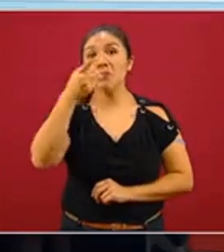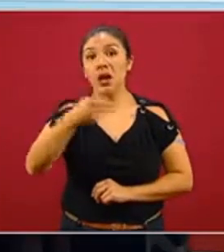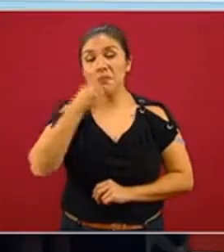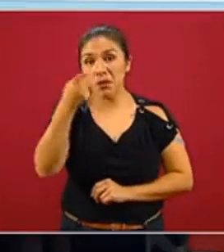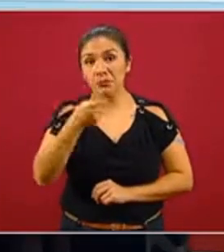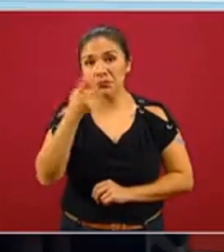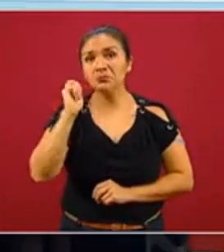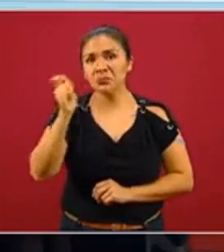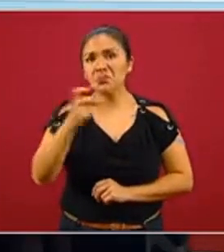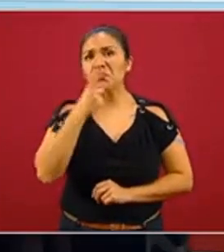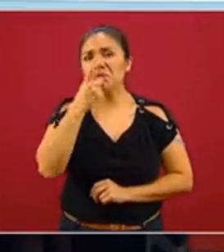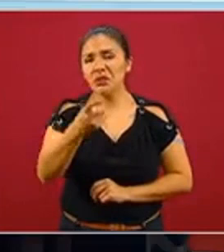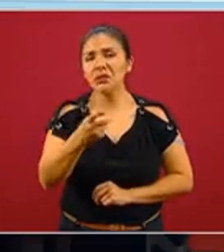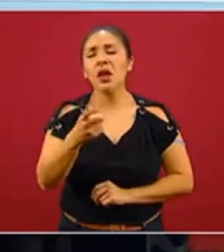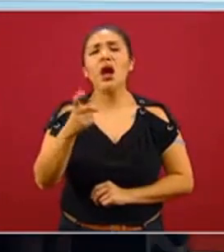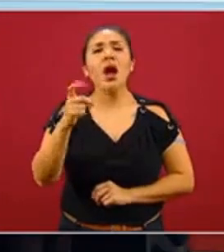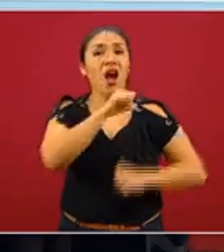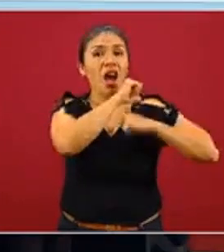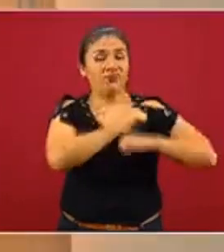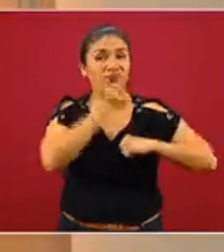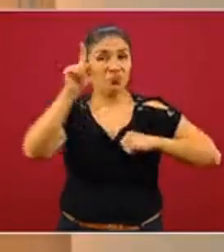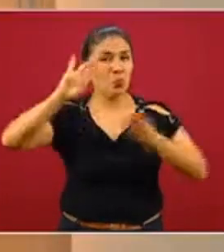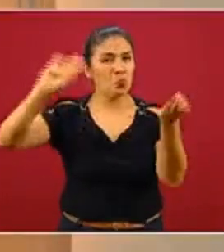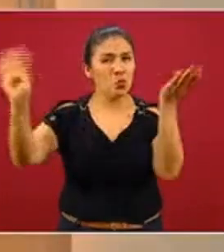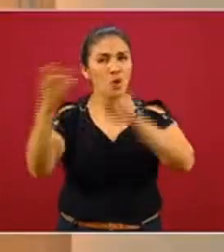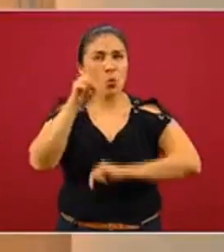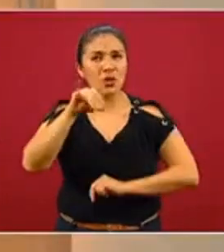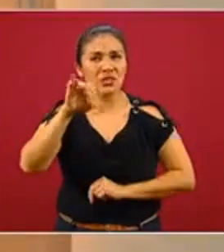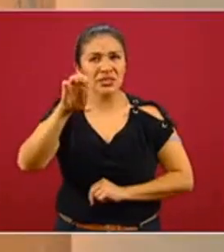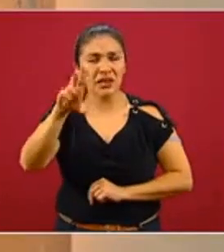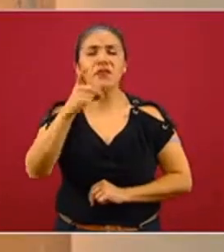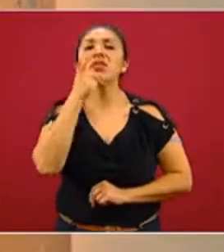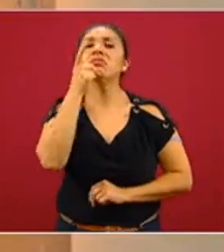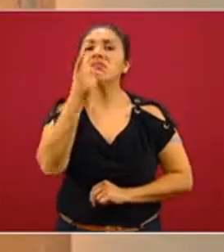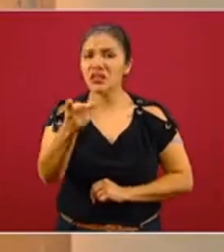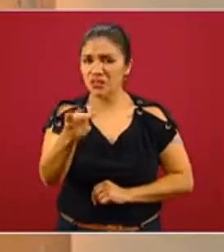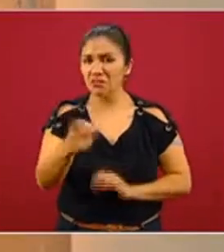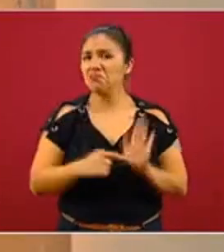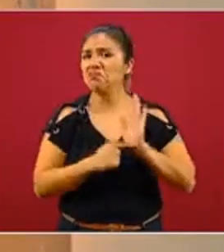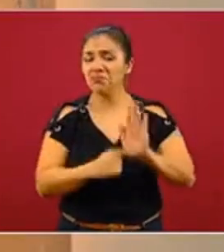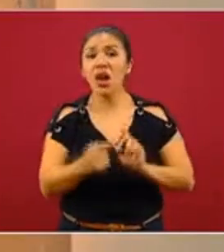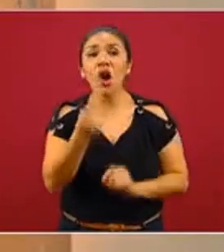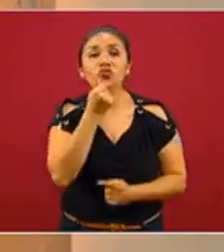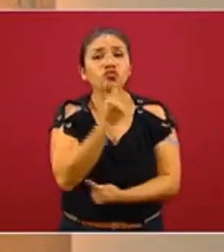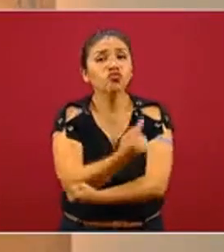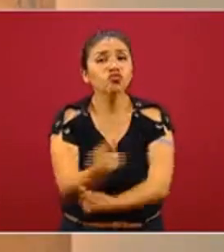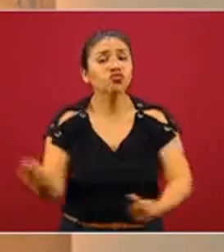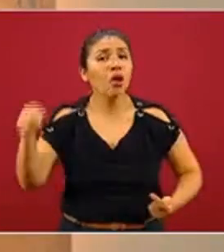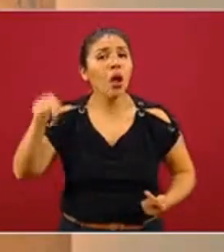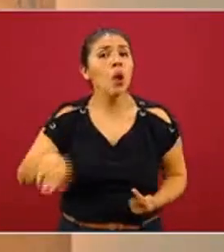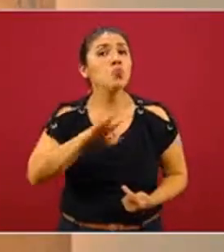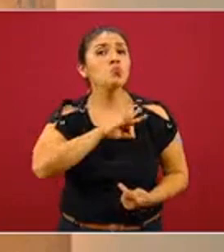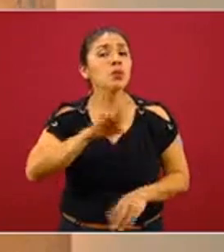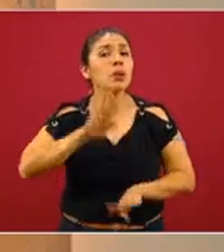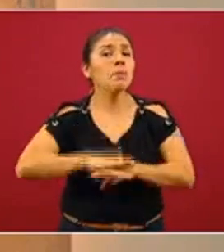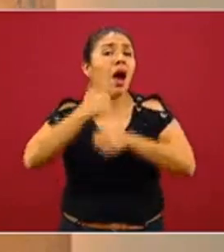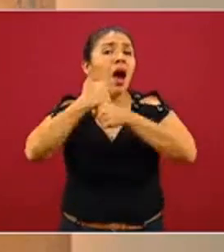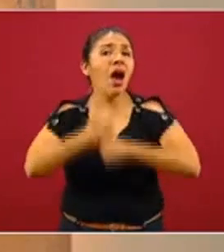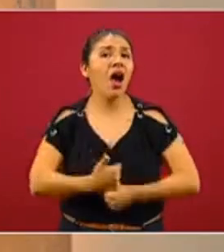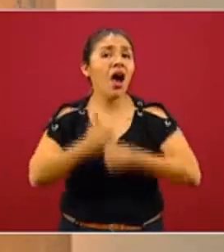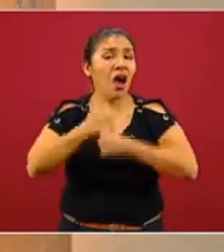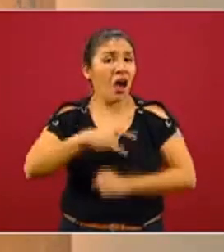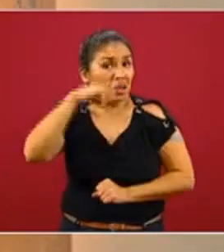pero la titular mundial de UNICEF expresa con toda claridad que los niños pueden ser las víctimas invisibles